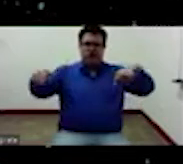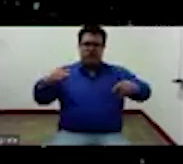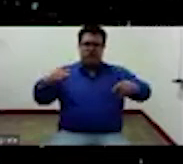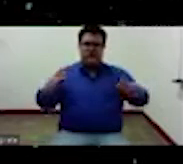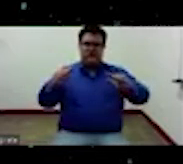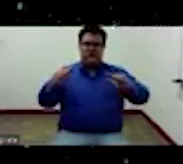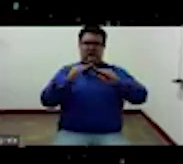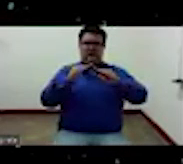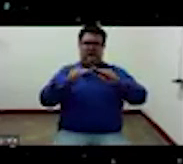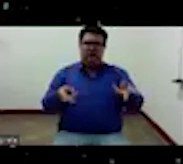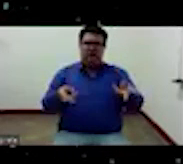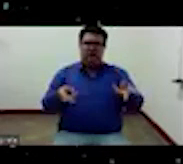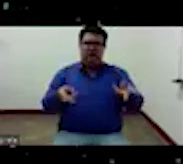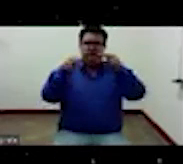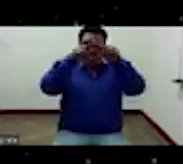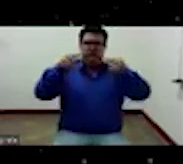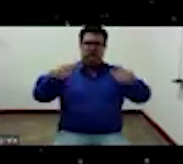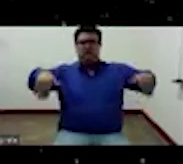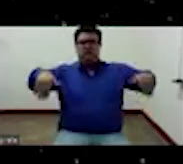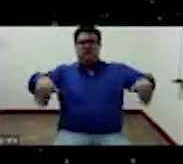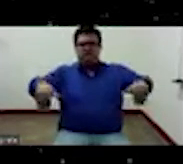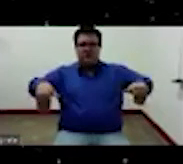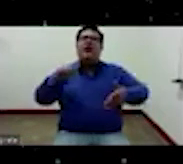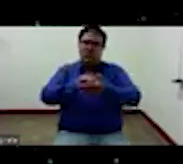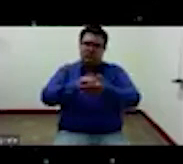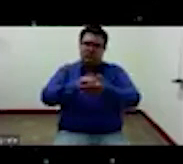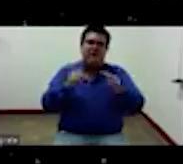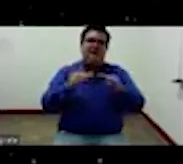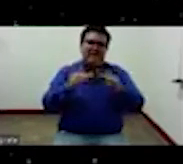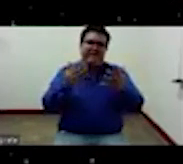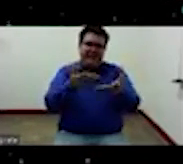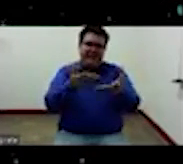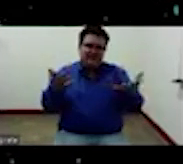estos son residuos de esos castillos.